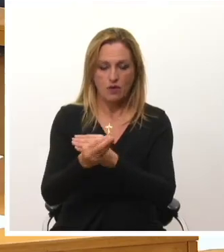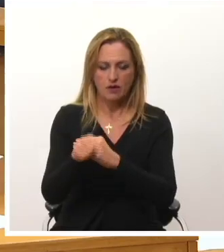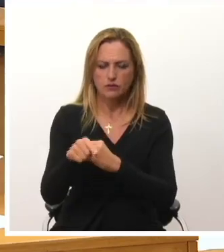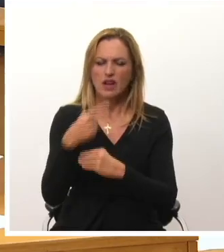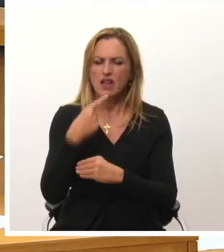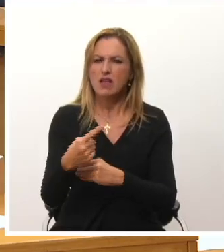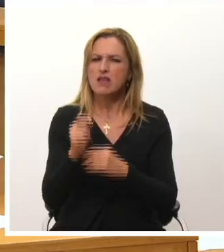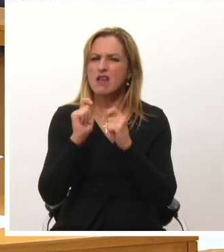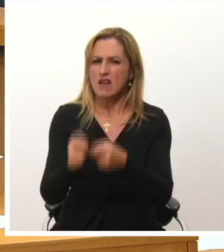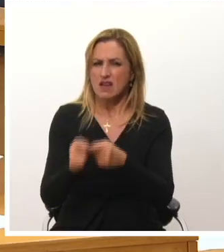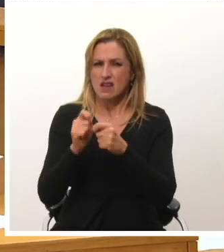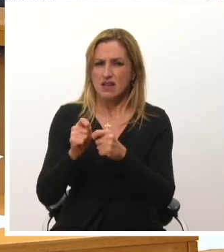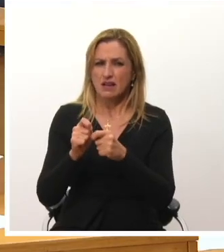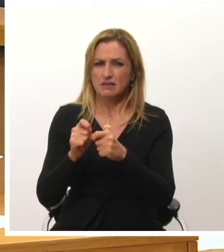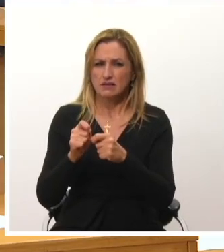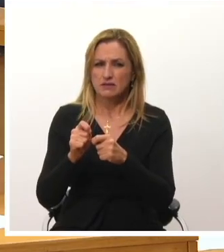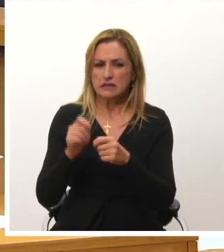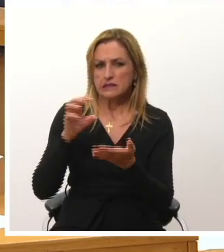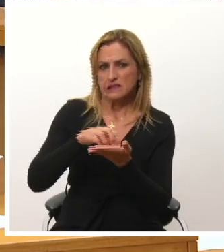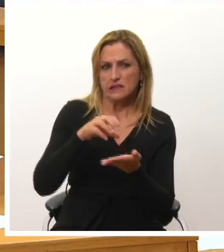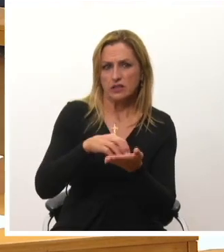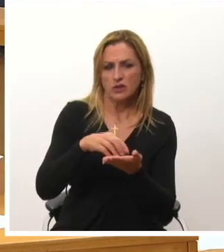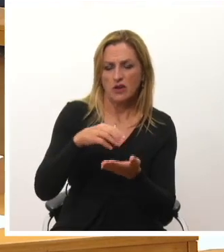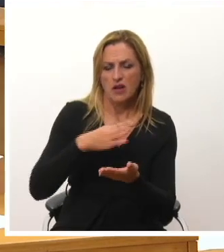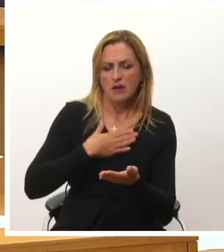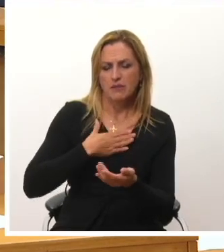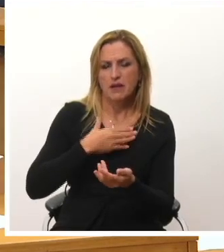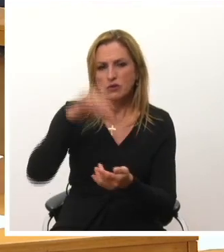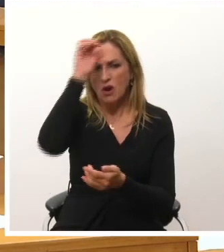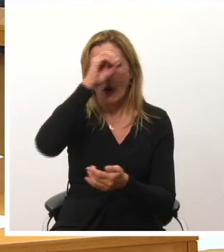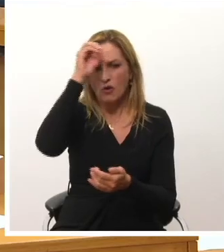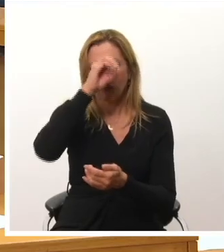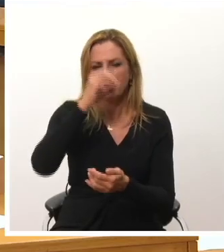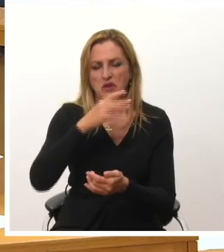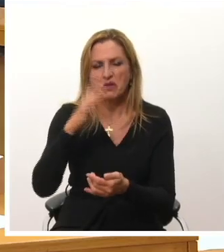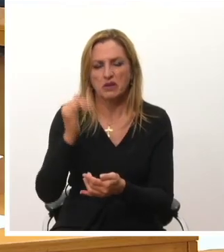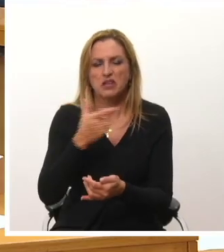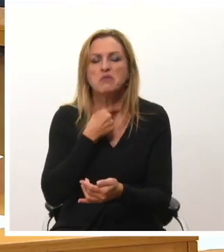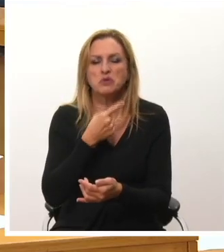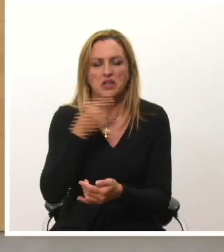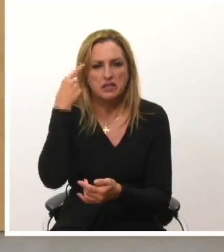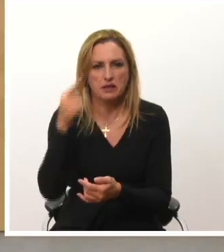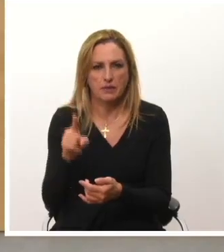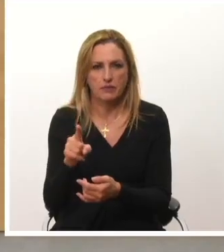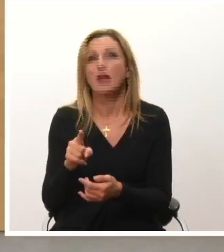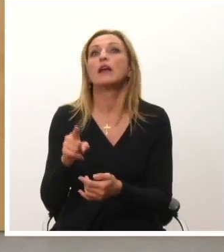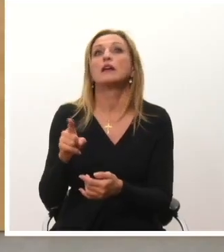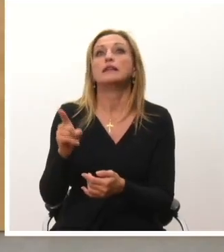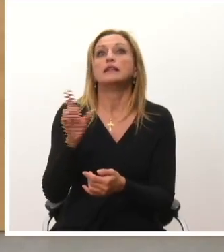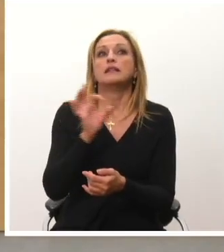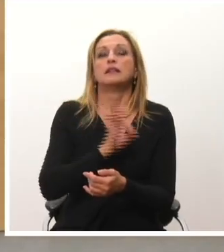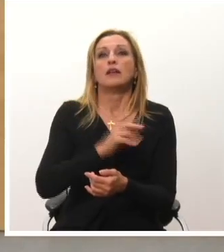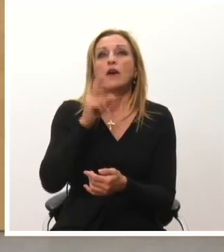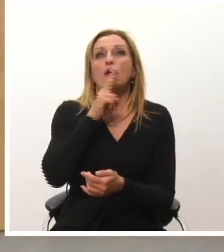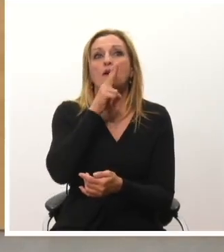me gustaría saber cuál es la opinión que tiene luego señor verdejo critica los plazos es muy